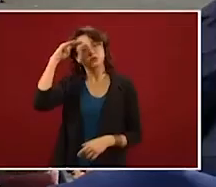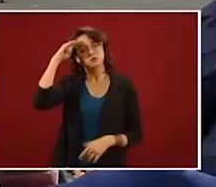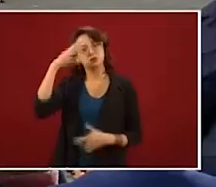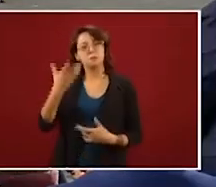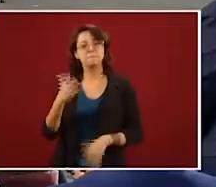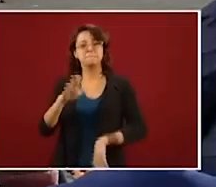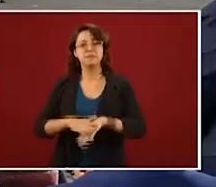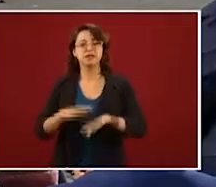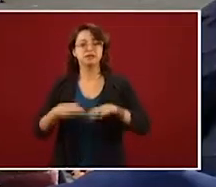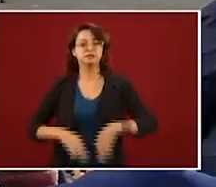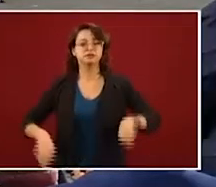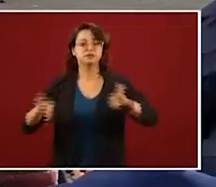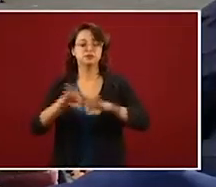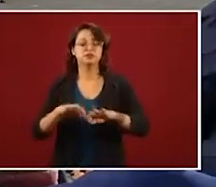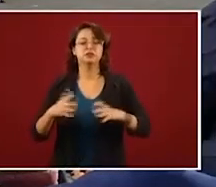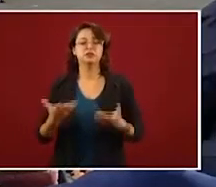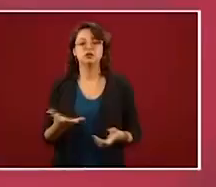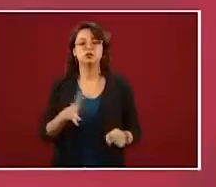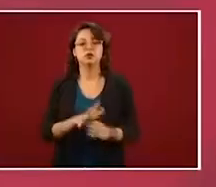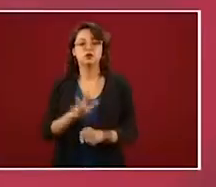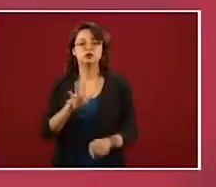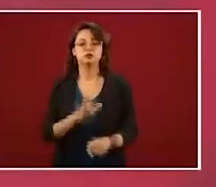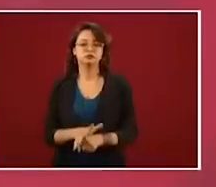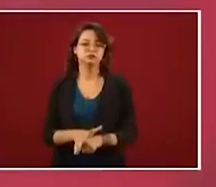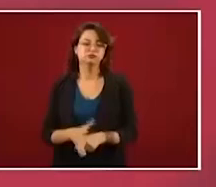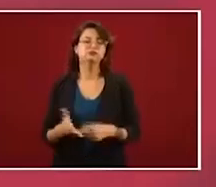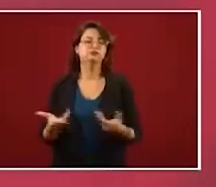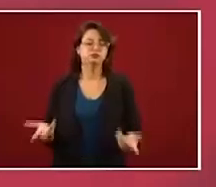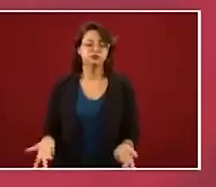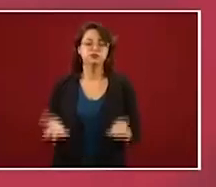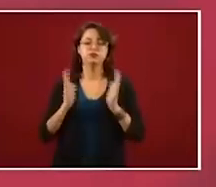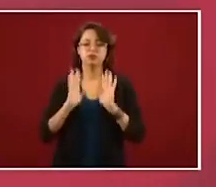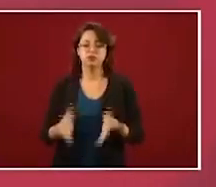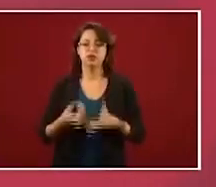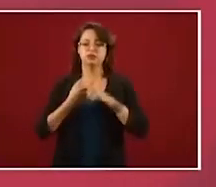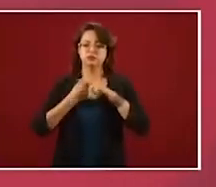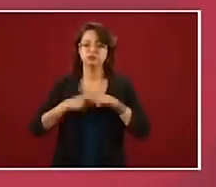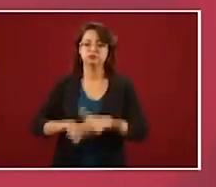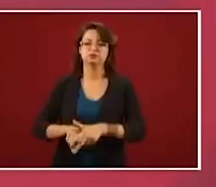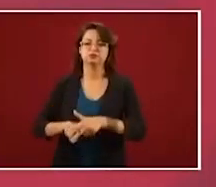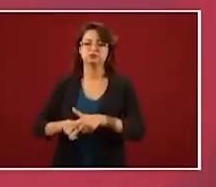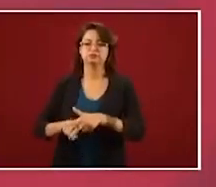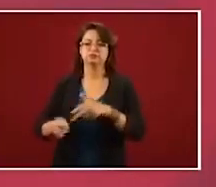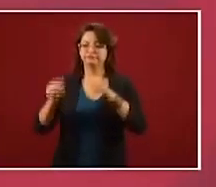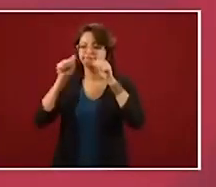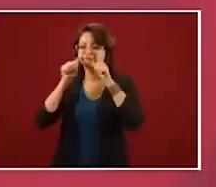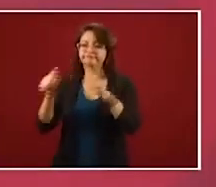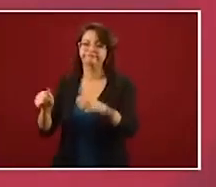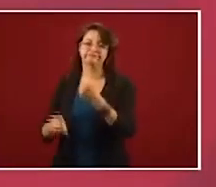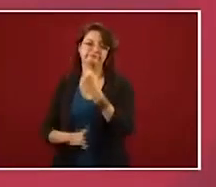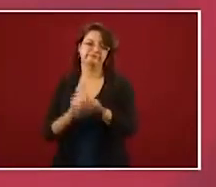importante, trascendente, es que estamos atendiendo las causas.